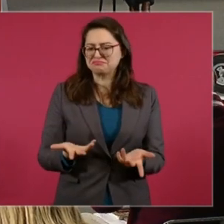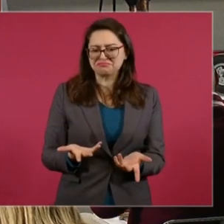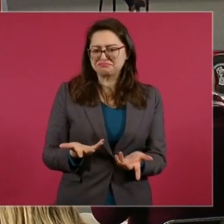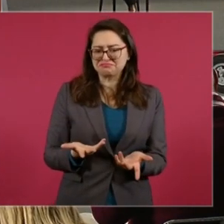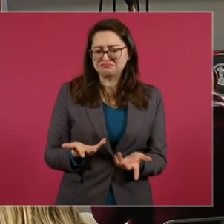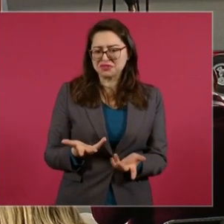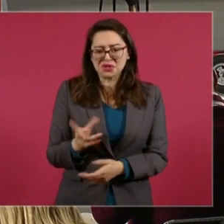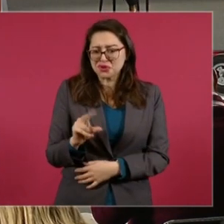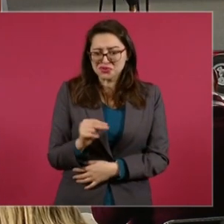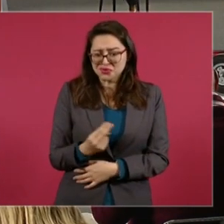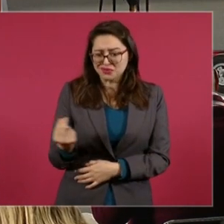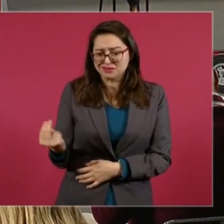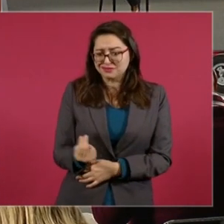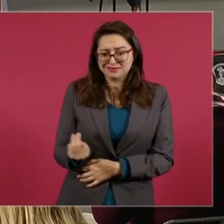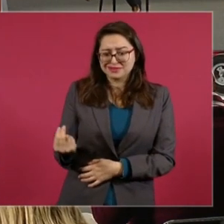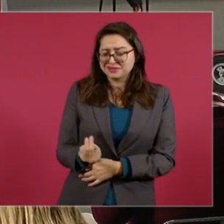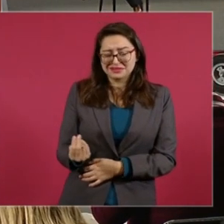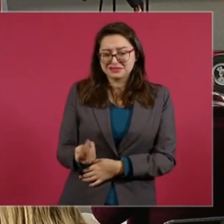sin influyentismo,